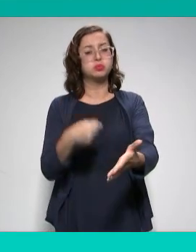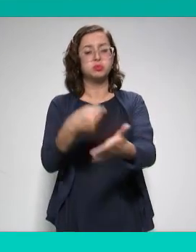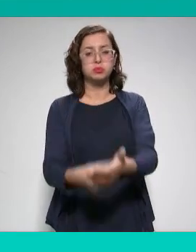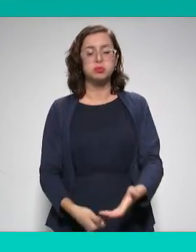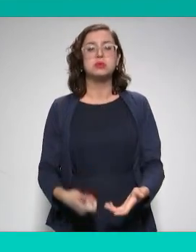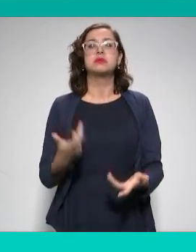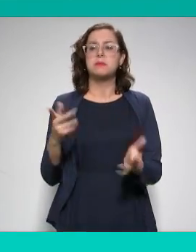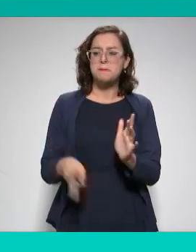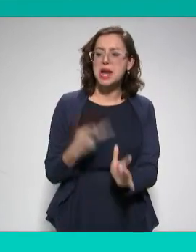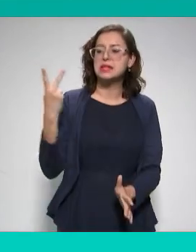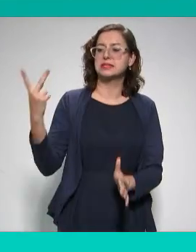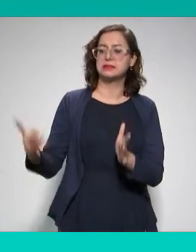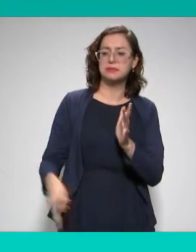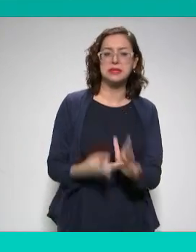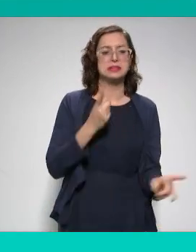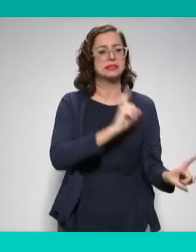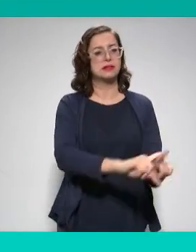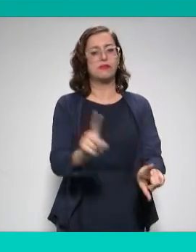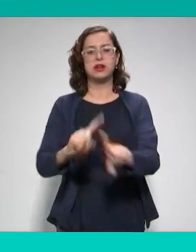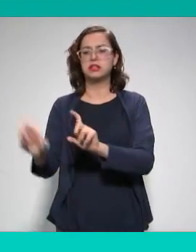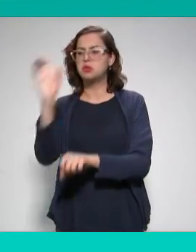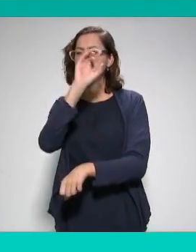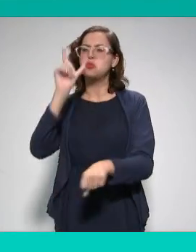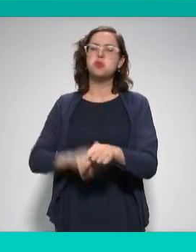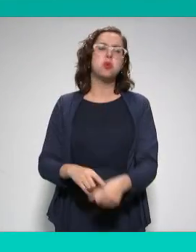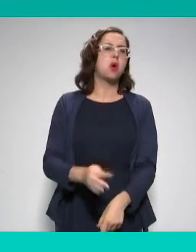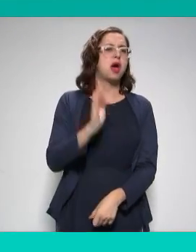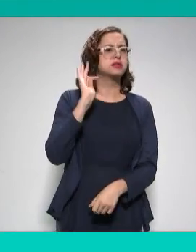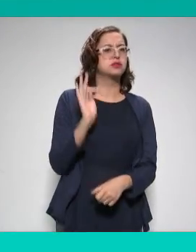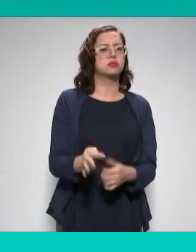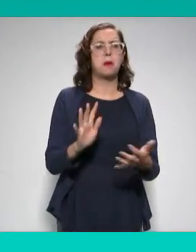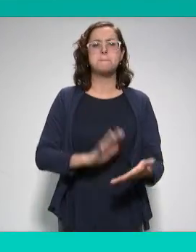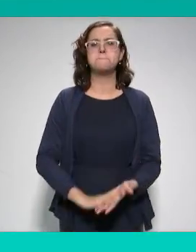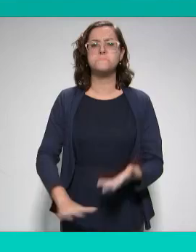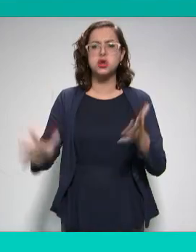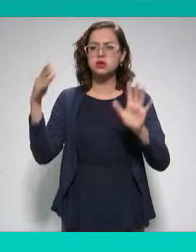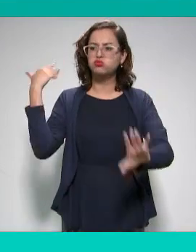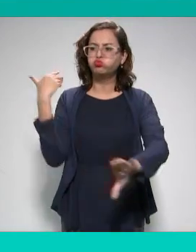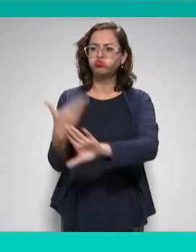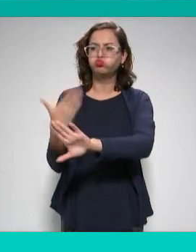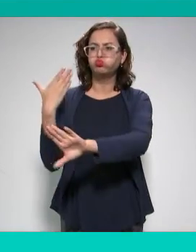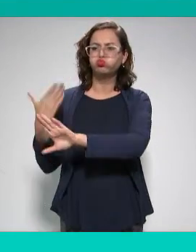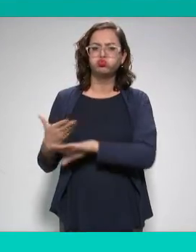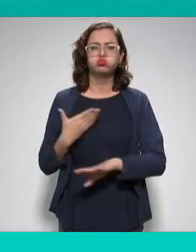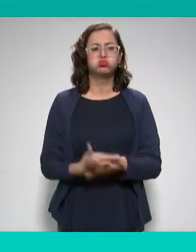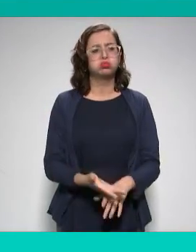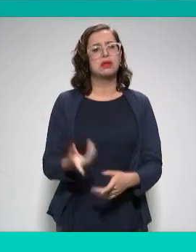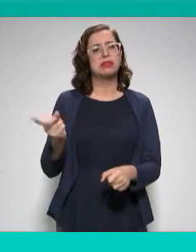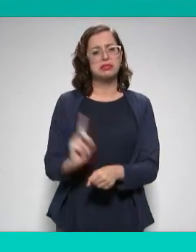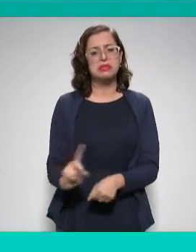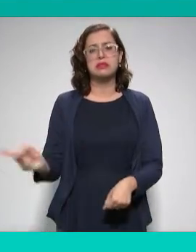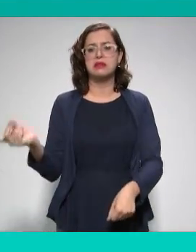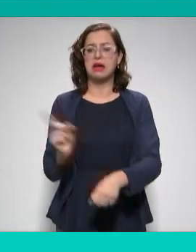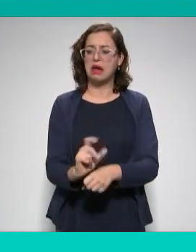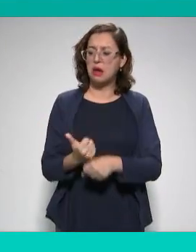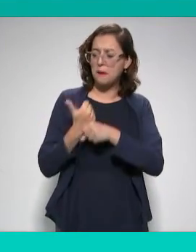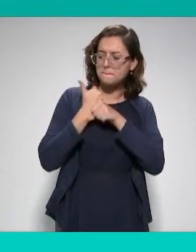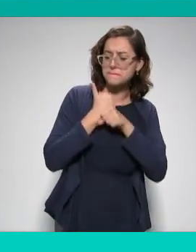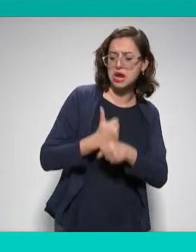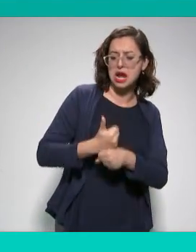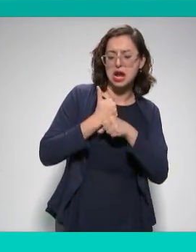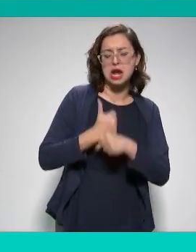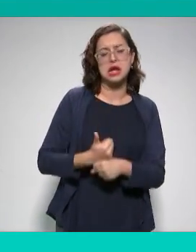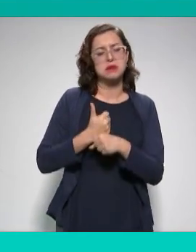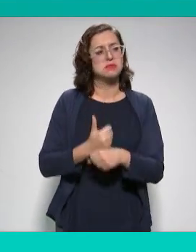diversas reiteradas y culturalmente aceptadas manifestaciones de violencia que padecemos en diferentes ámbitos de